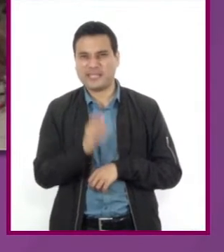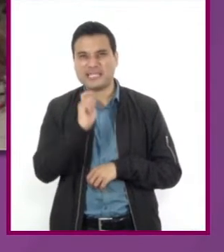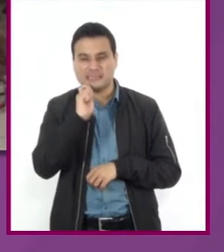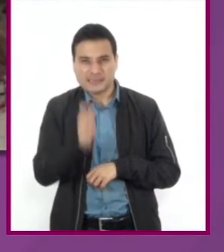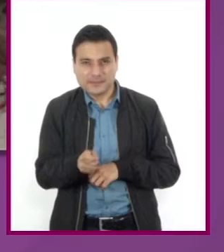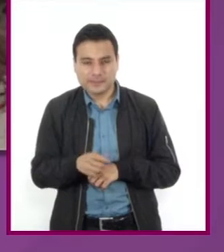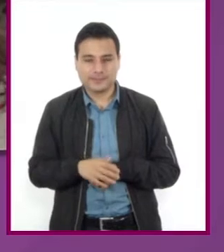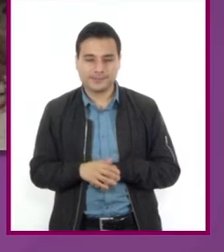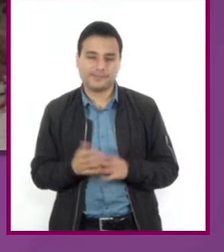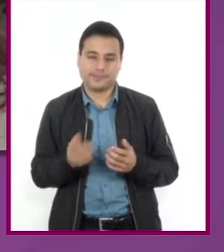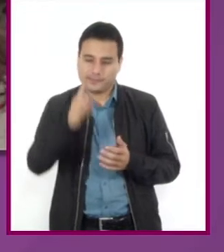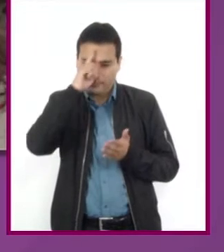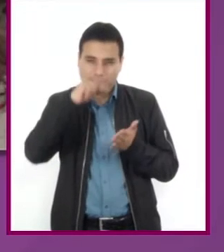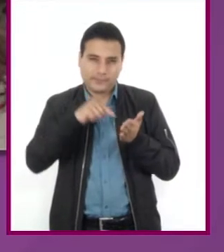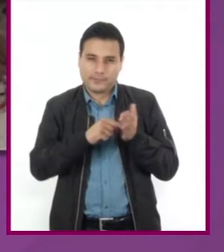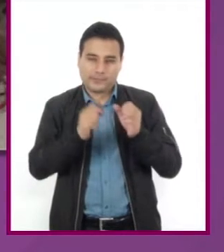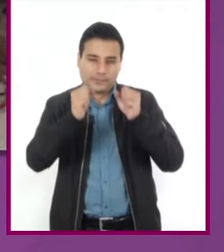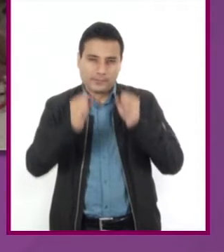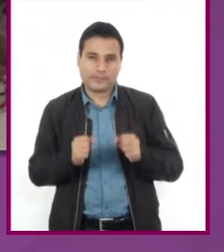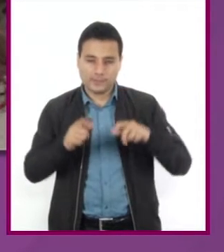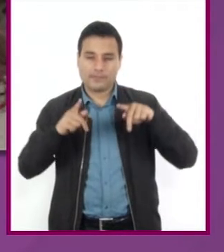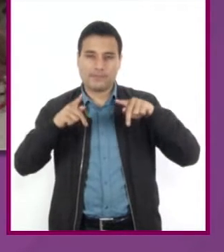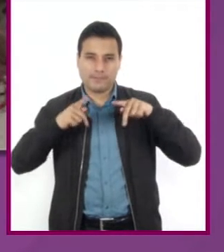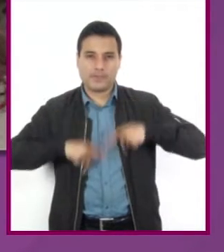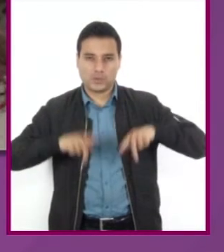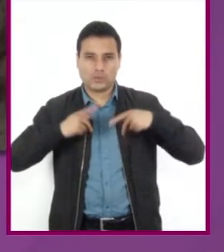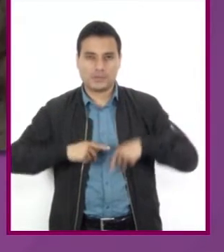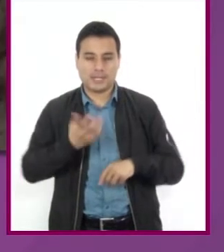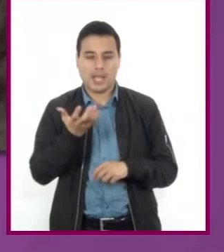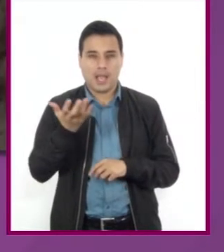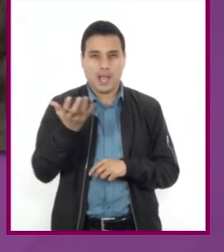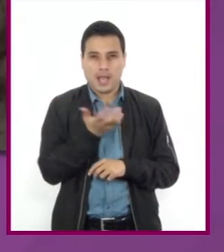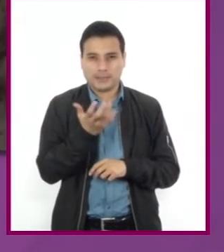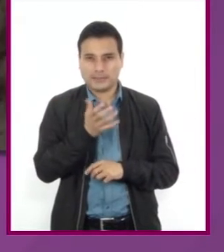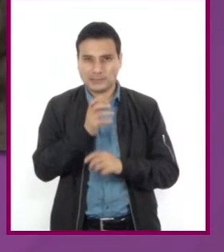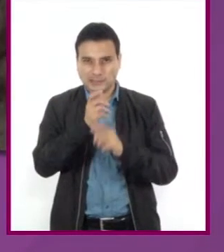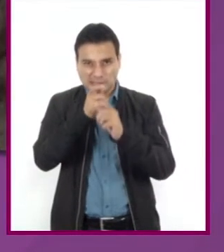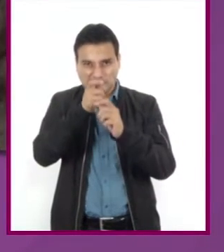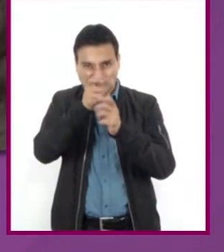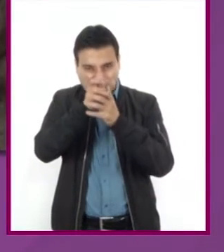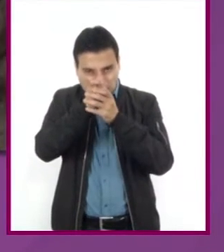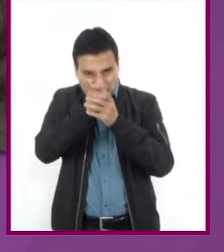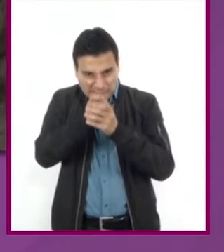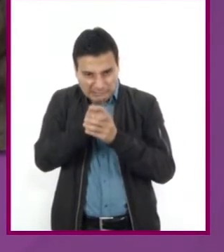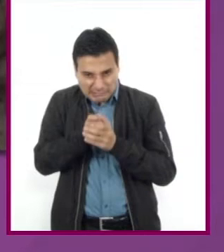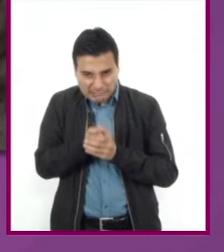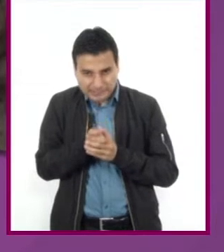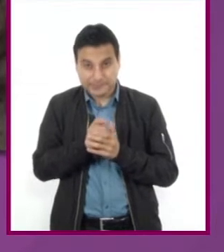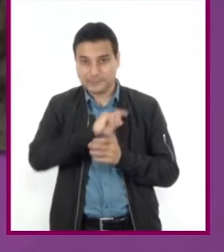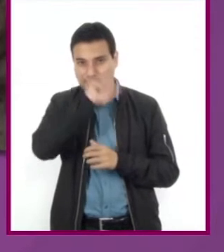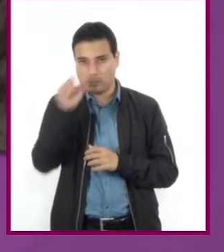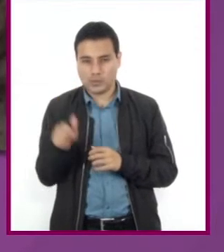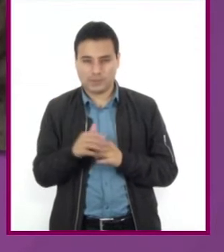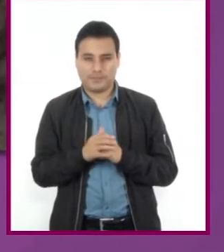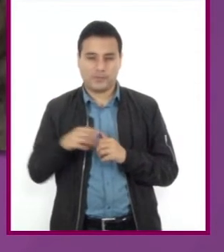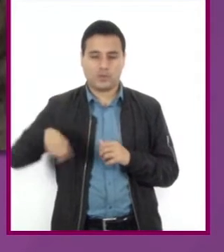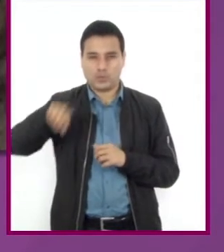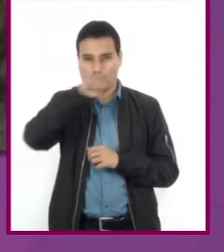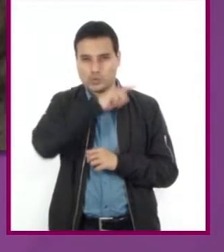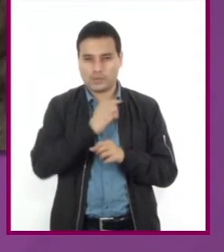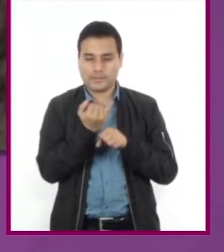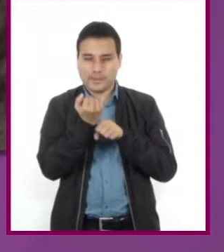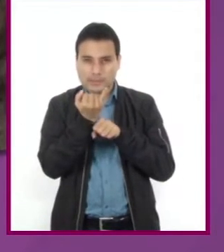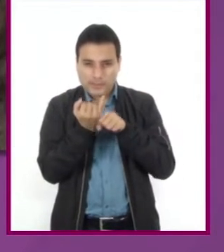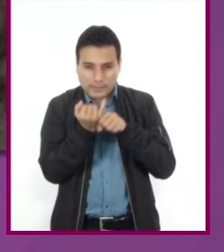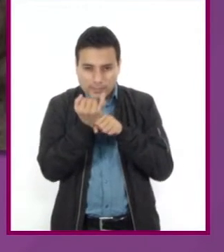parecer podían ser cortes artificiales. Y bueno, esto con el paso del tiempo en la excavación se